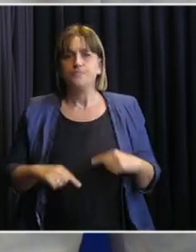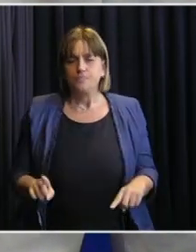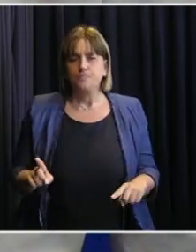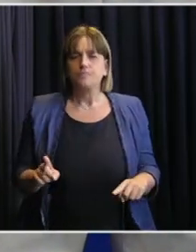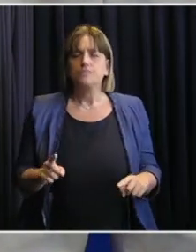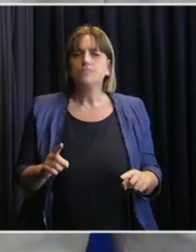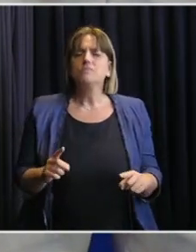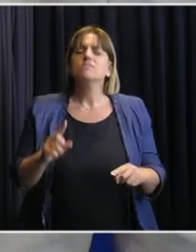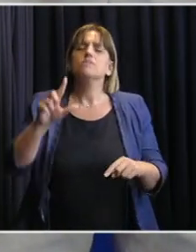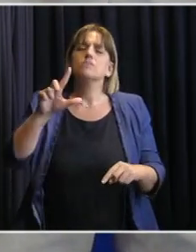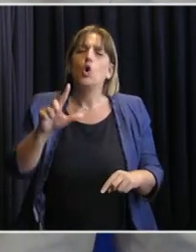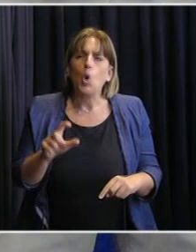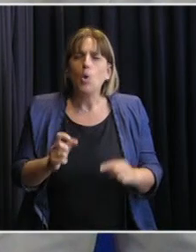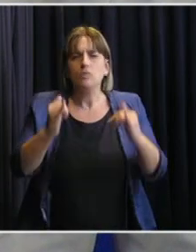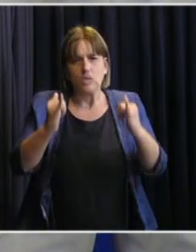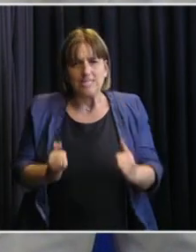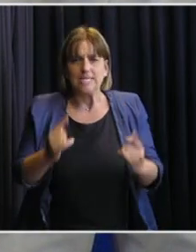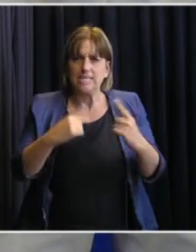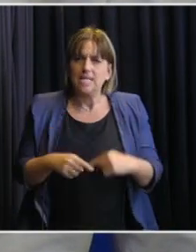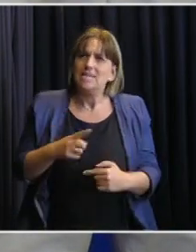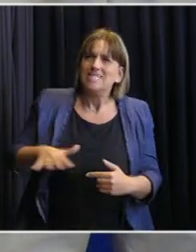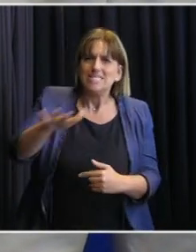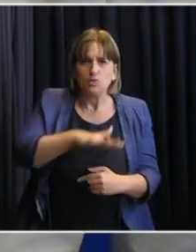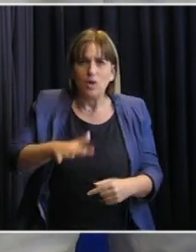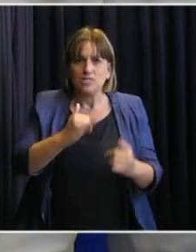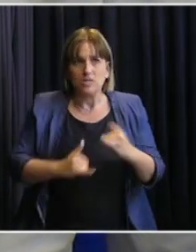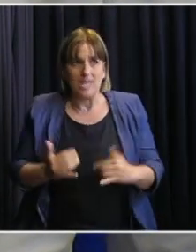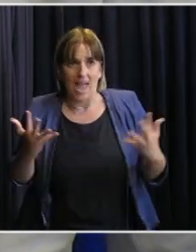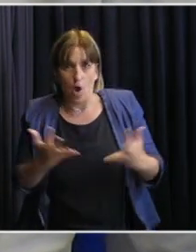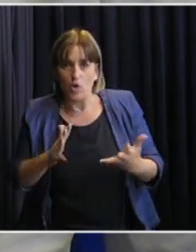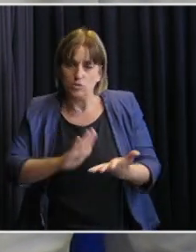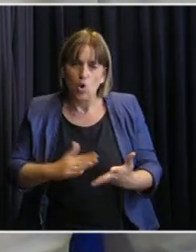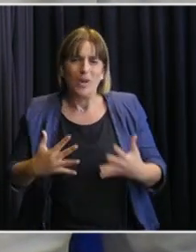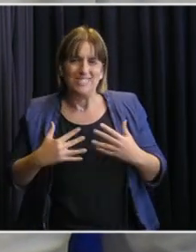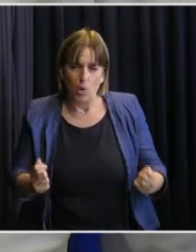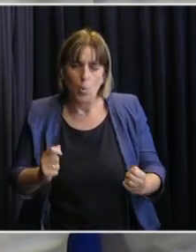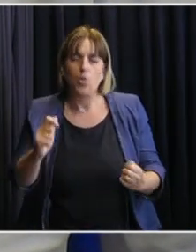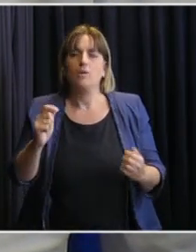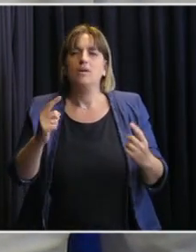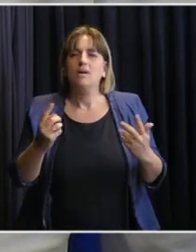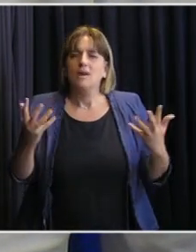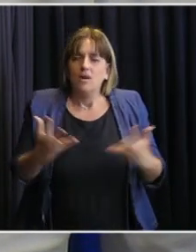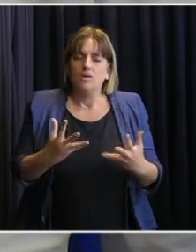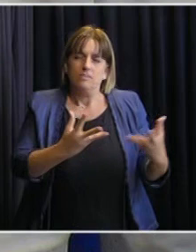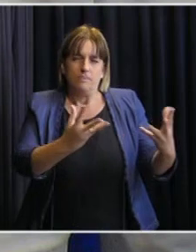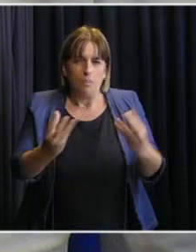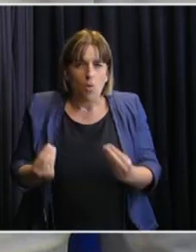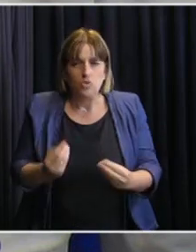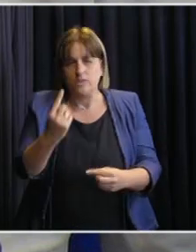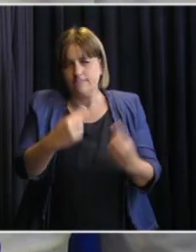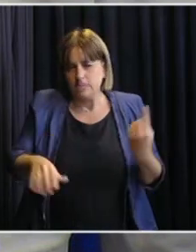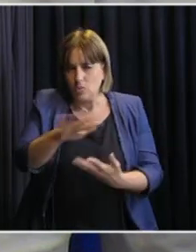hablando. No escapa a nadie esta situación sanitaria, esta situación de la salud, ha traído aparejado